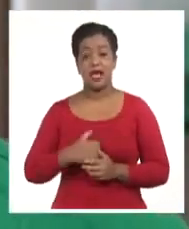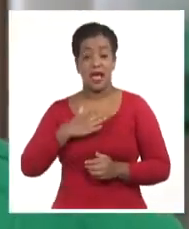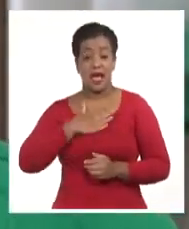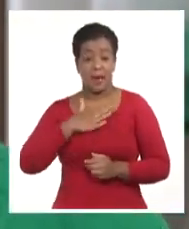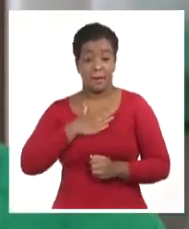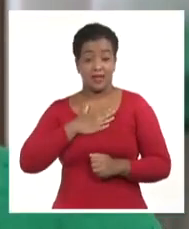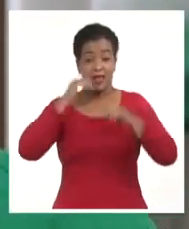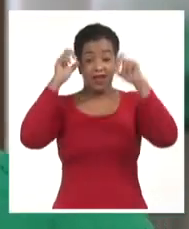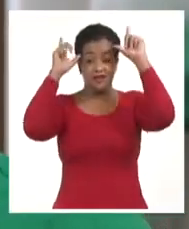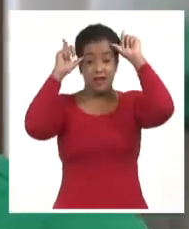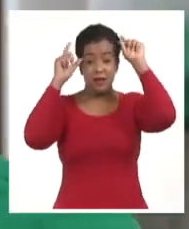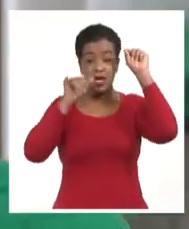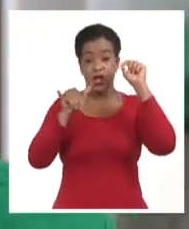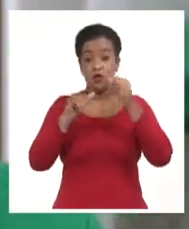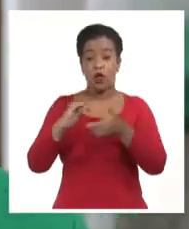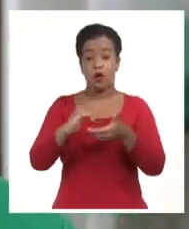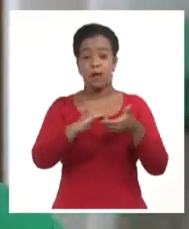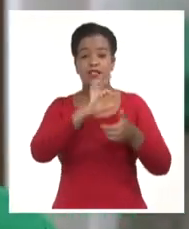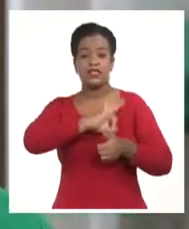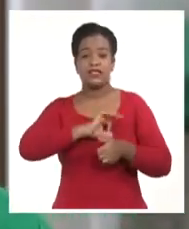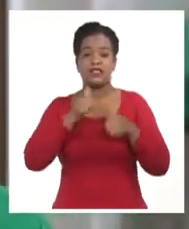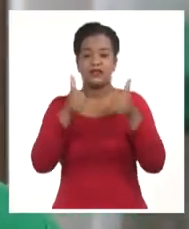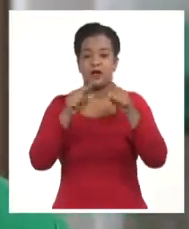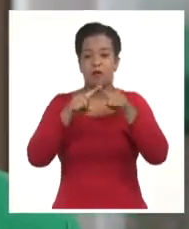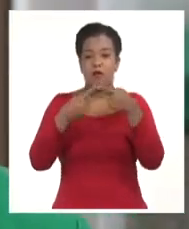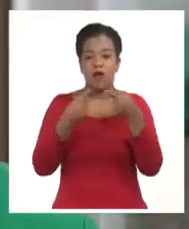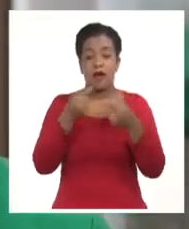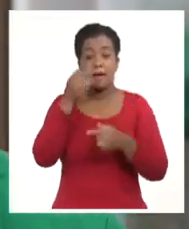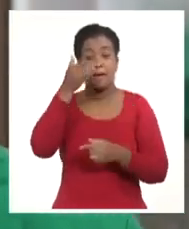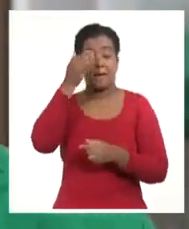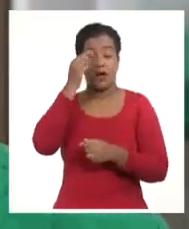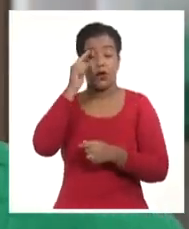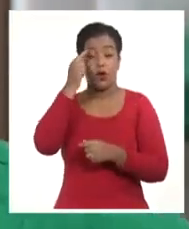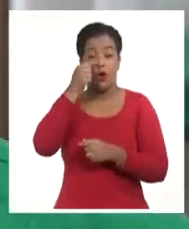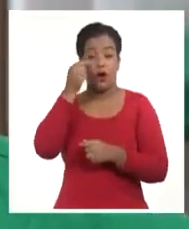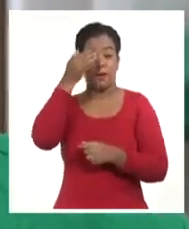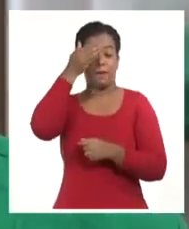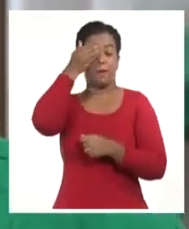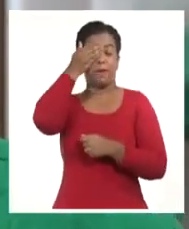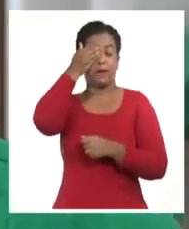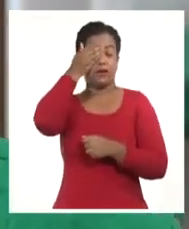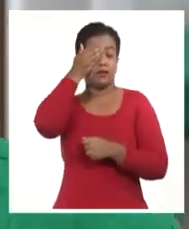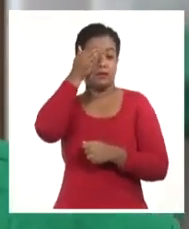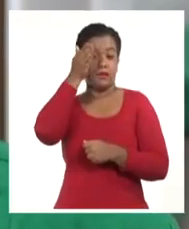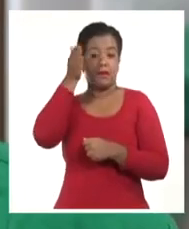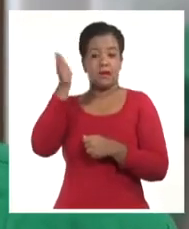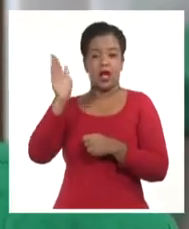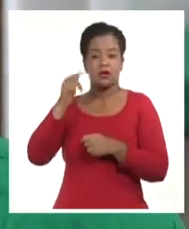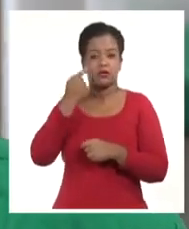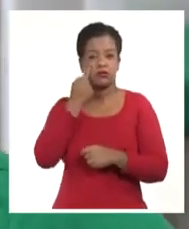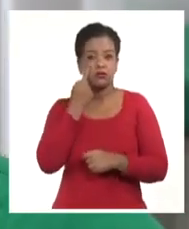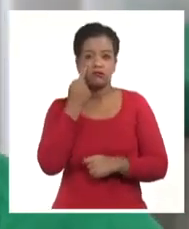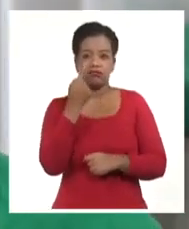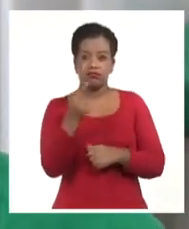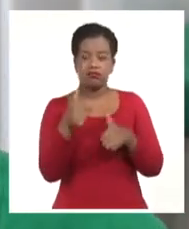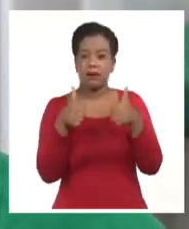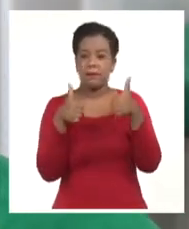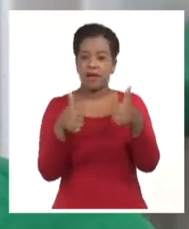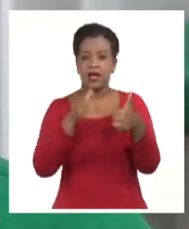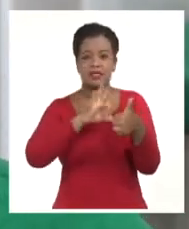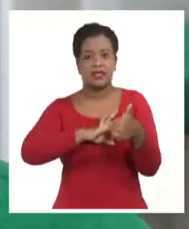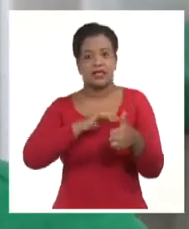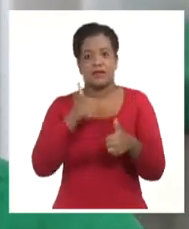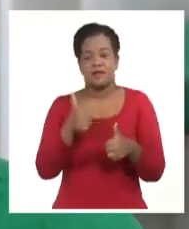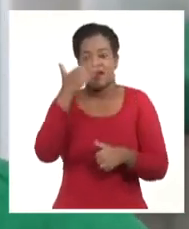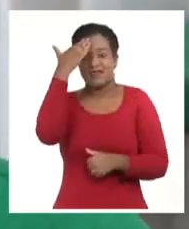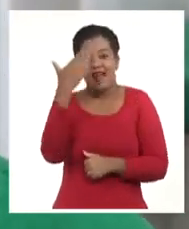el médico, es como al otro día de quitarle la bendita al paciente, ellos pueden recobrar su vista. Y ven que todo fue una maravilla y no se cansan de darnos